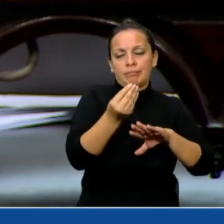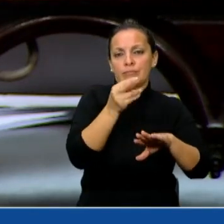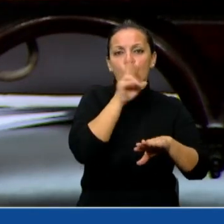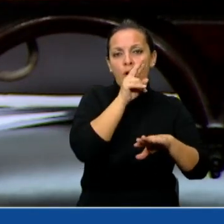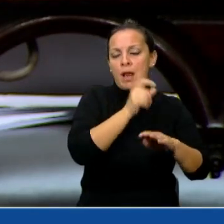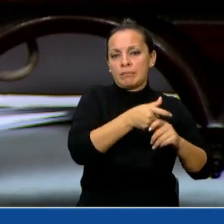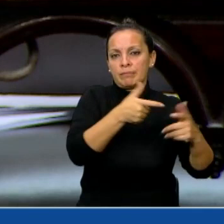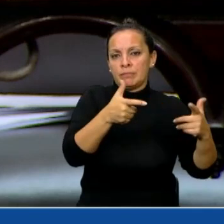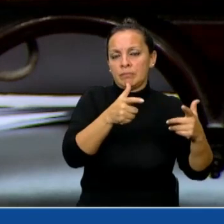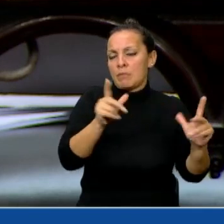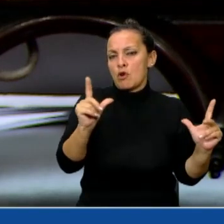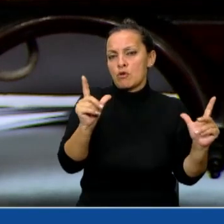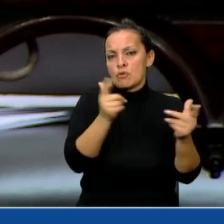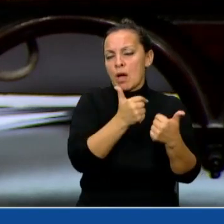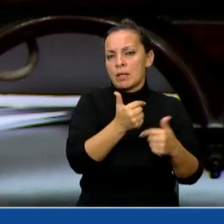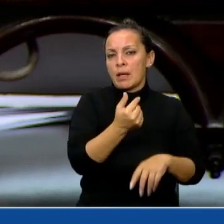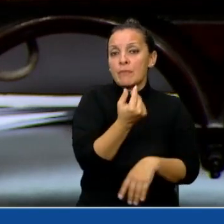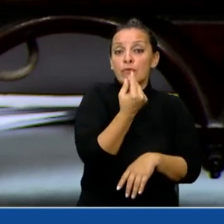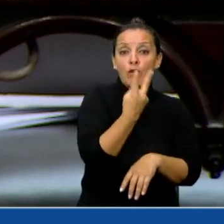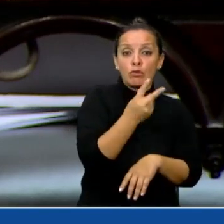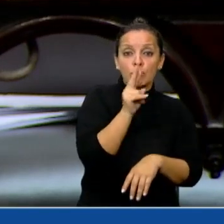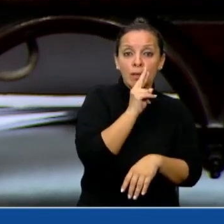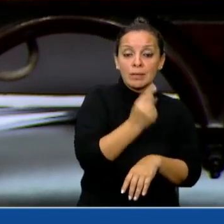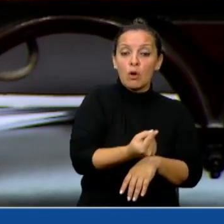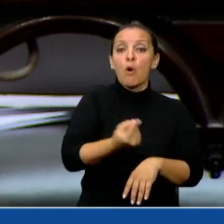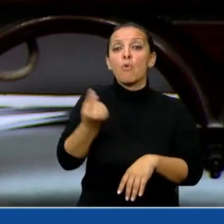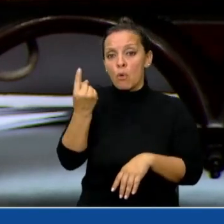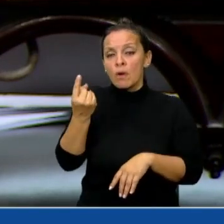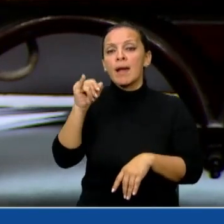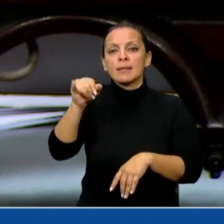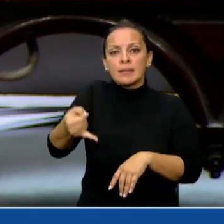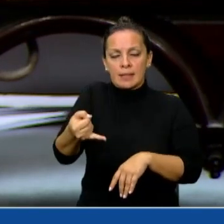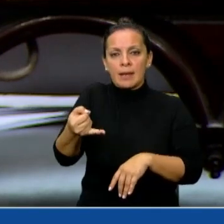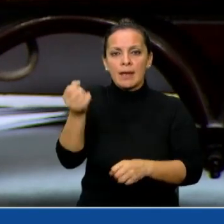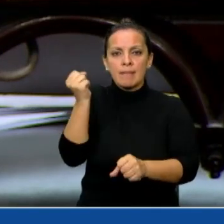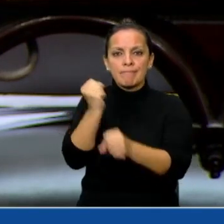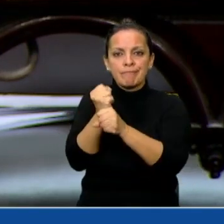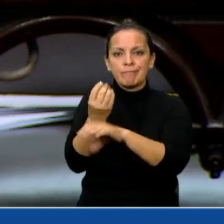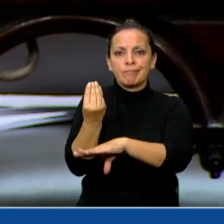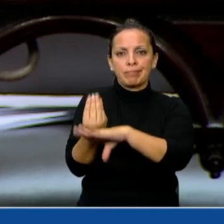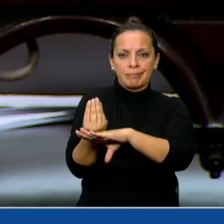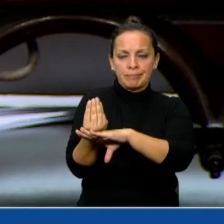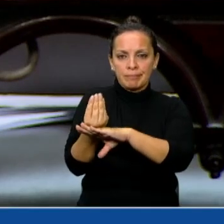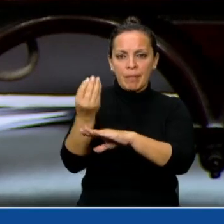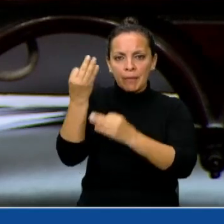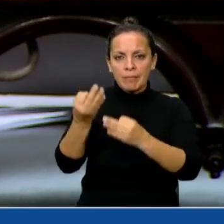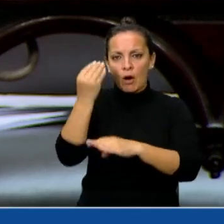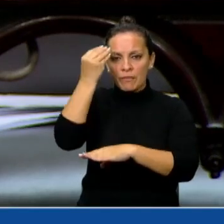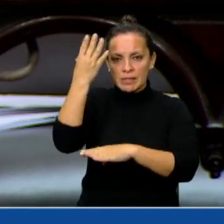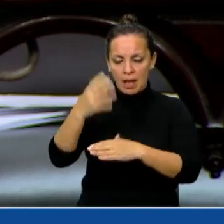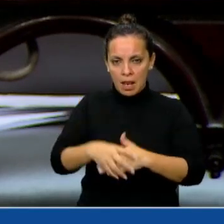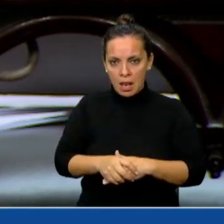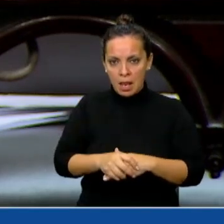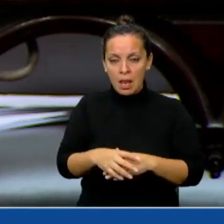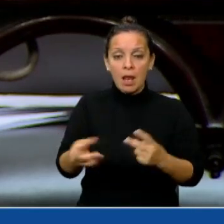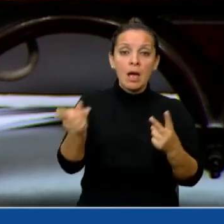puede ser que 1 de cada 2 mujeres en la Argentina solamente se encuentren en la actividad y que tengamos a